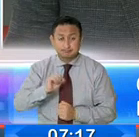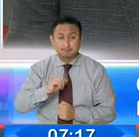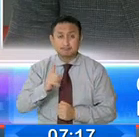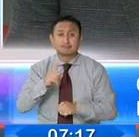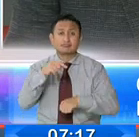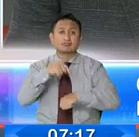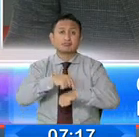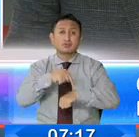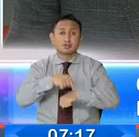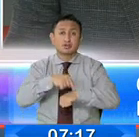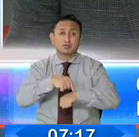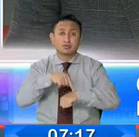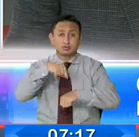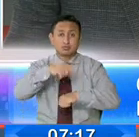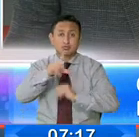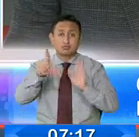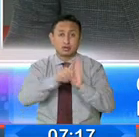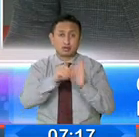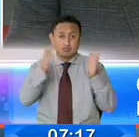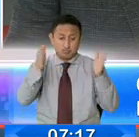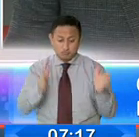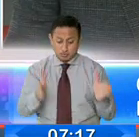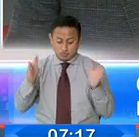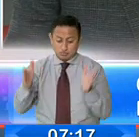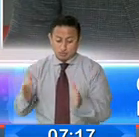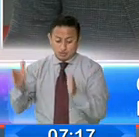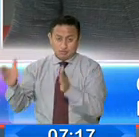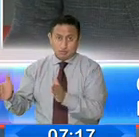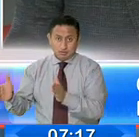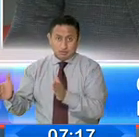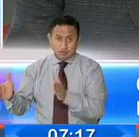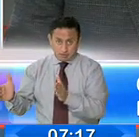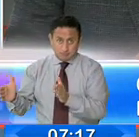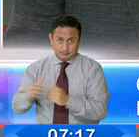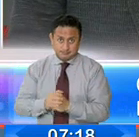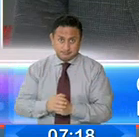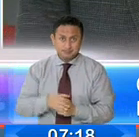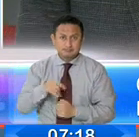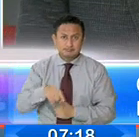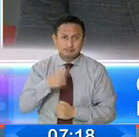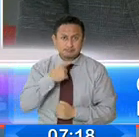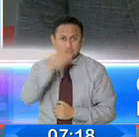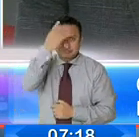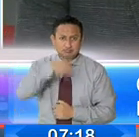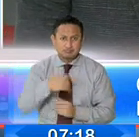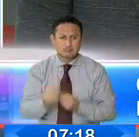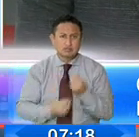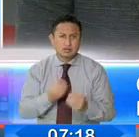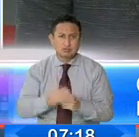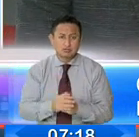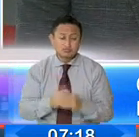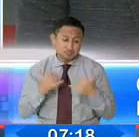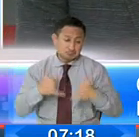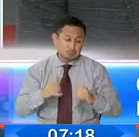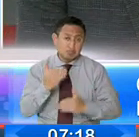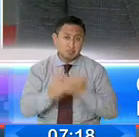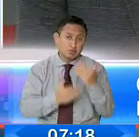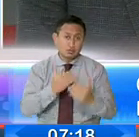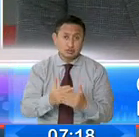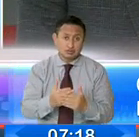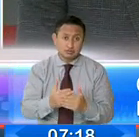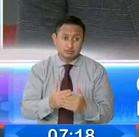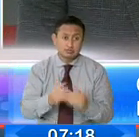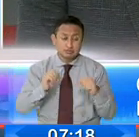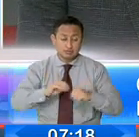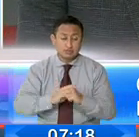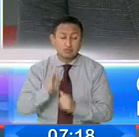tiempos que están estipulados en la ley, que quedó en firme, resolvimos que continúe el proceso con